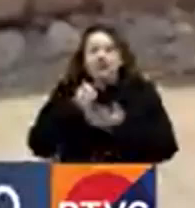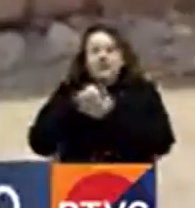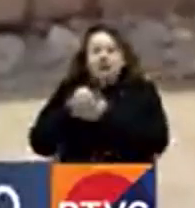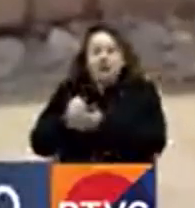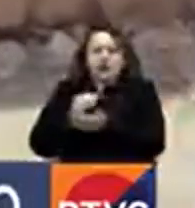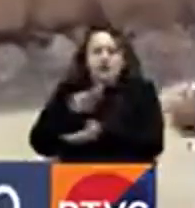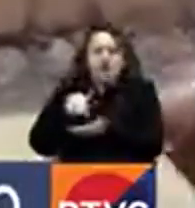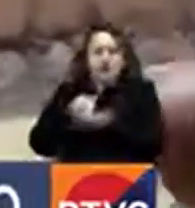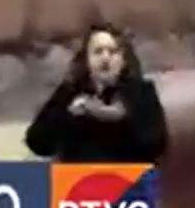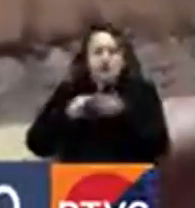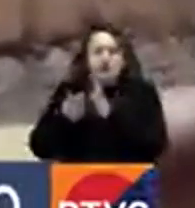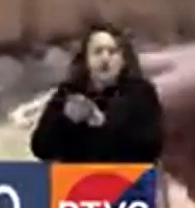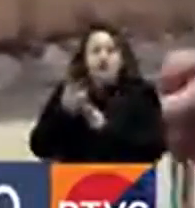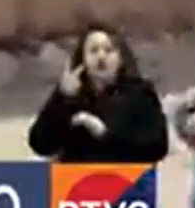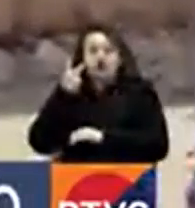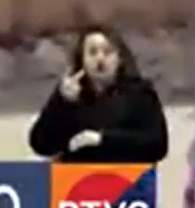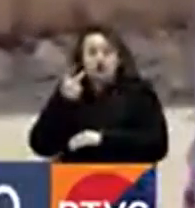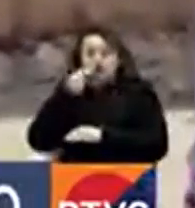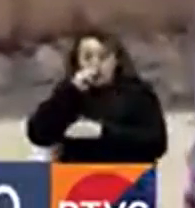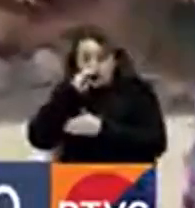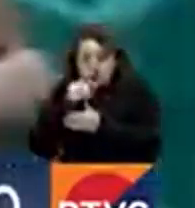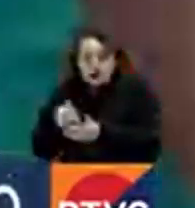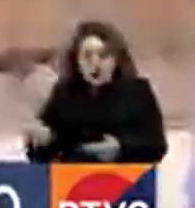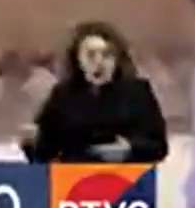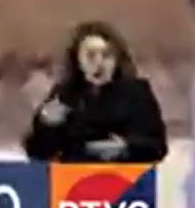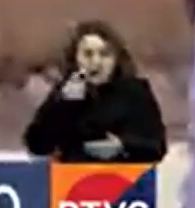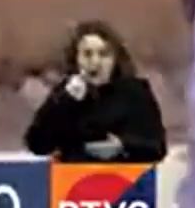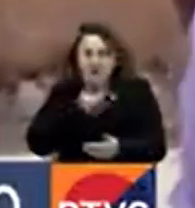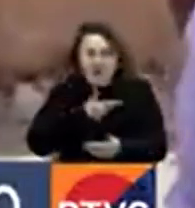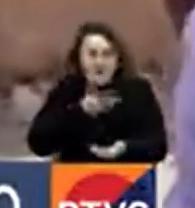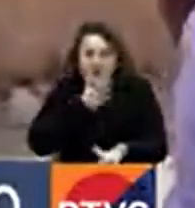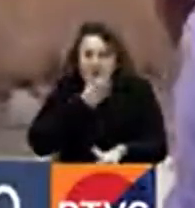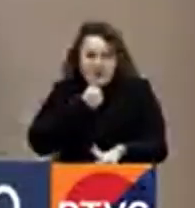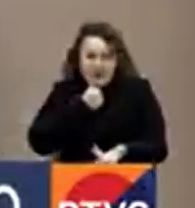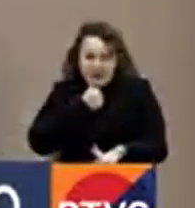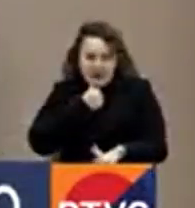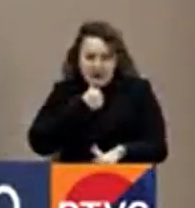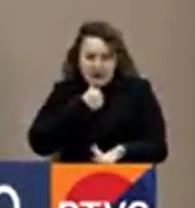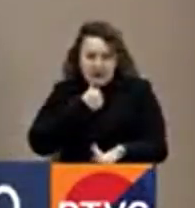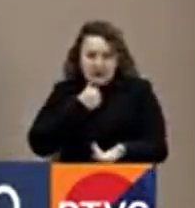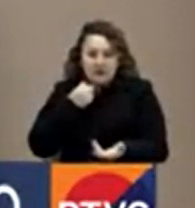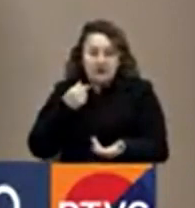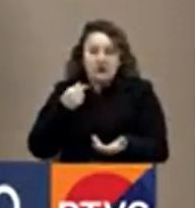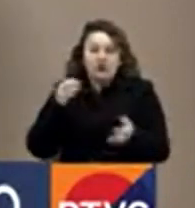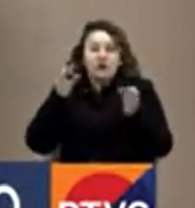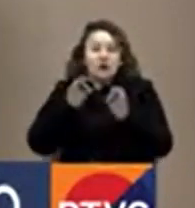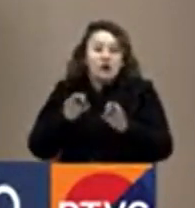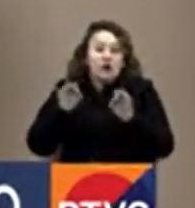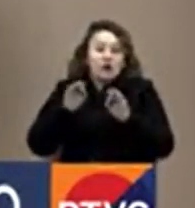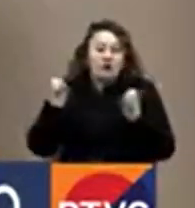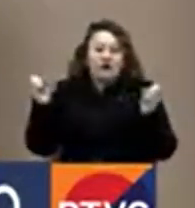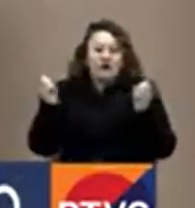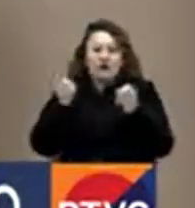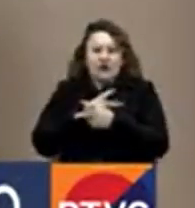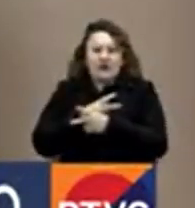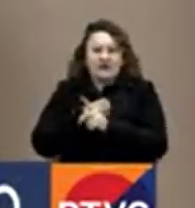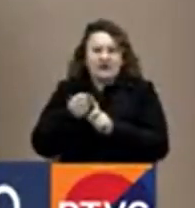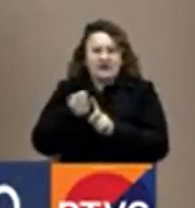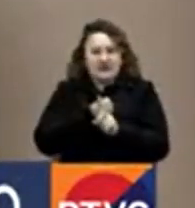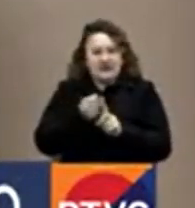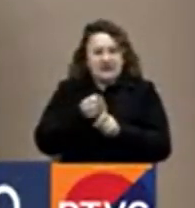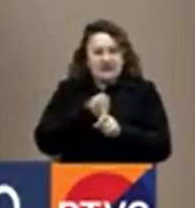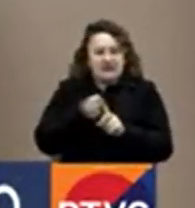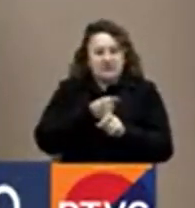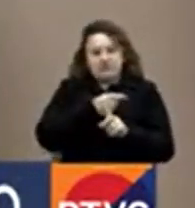comunitarios de huérfanos, de niños que no tienen sus padres o que son víctimas de violencia intrafamiliar y por lo